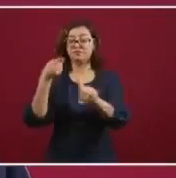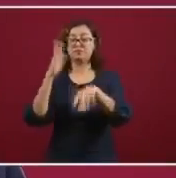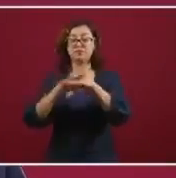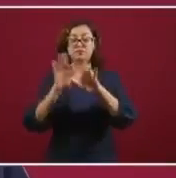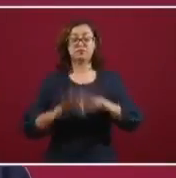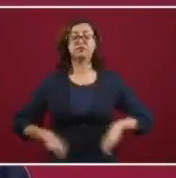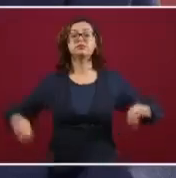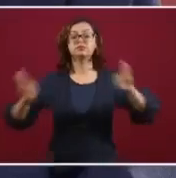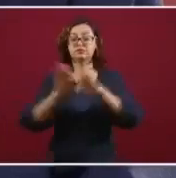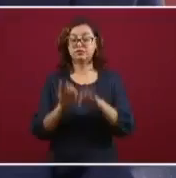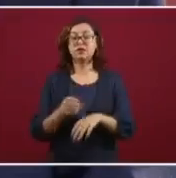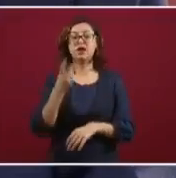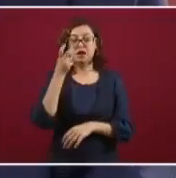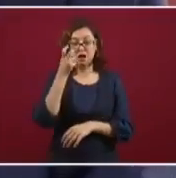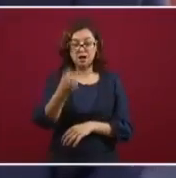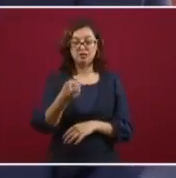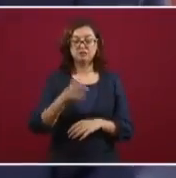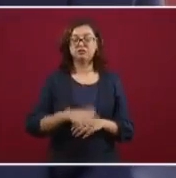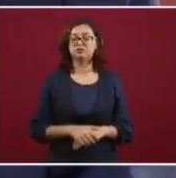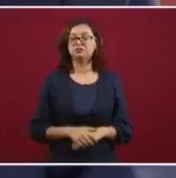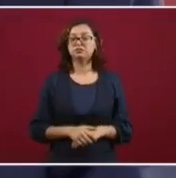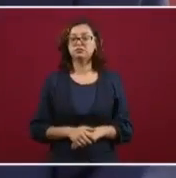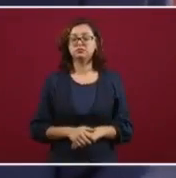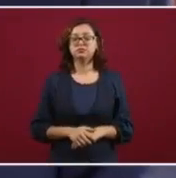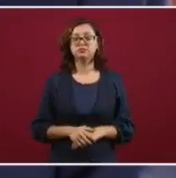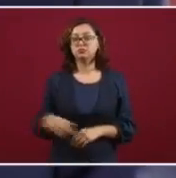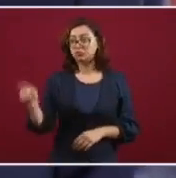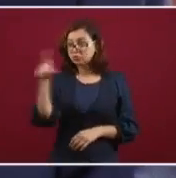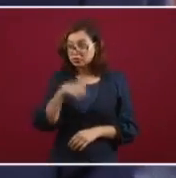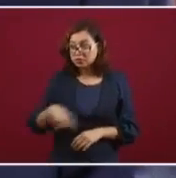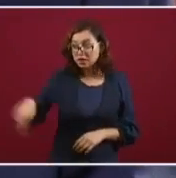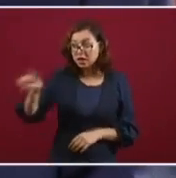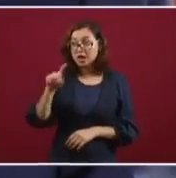ese: no se metan.